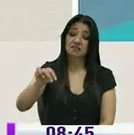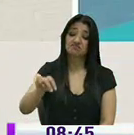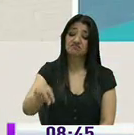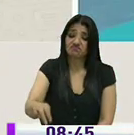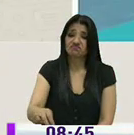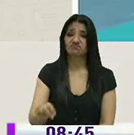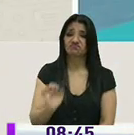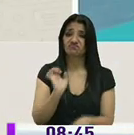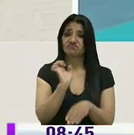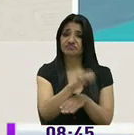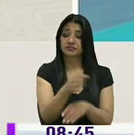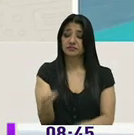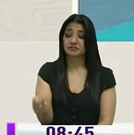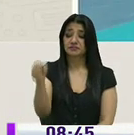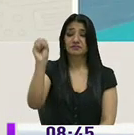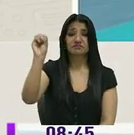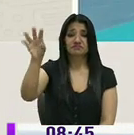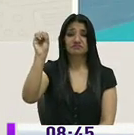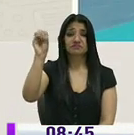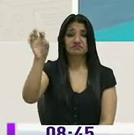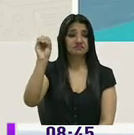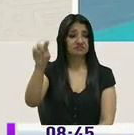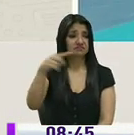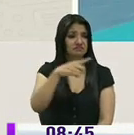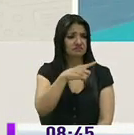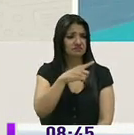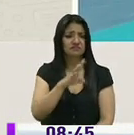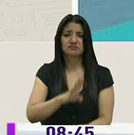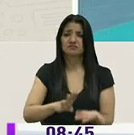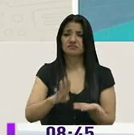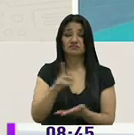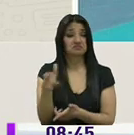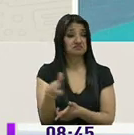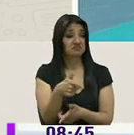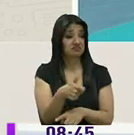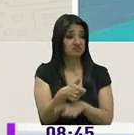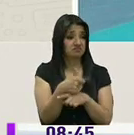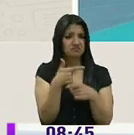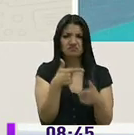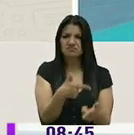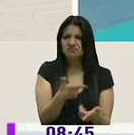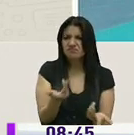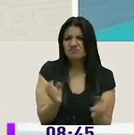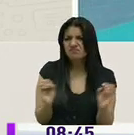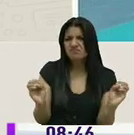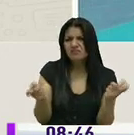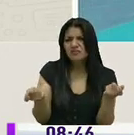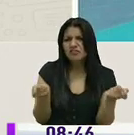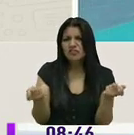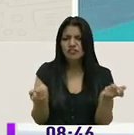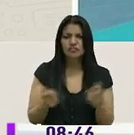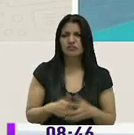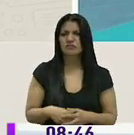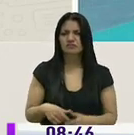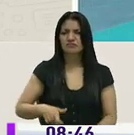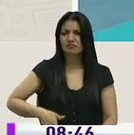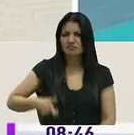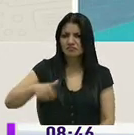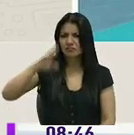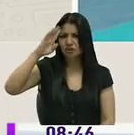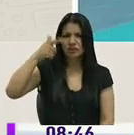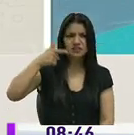poner el restaurante y lo más grave nadie de las autoridades obvio un comisario a